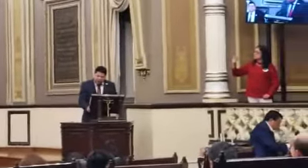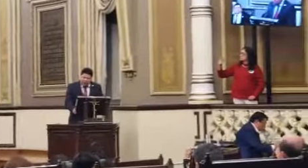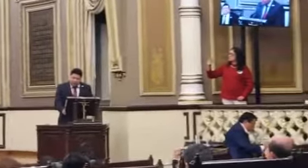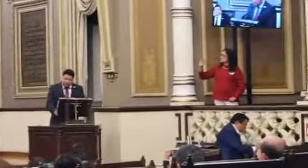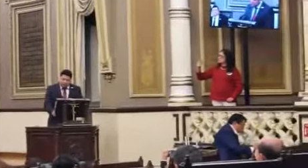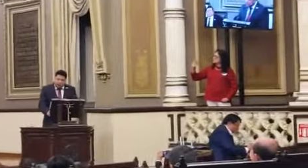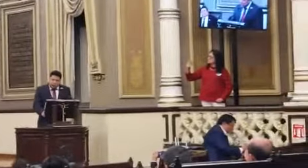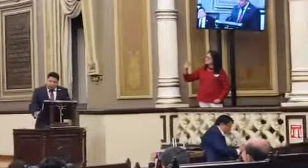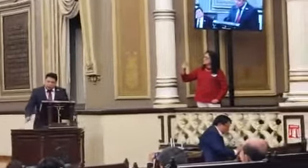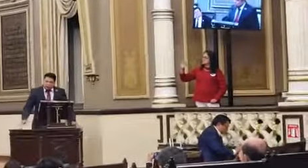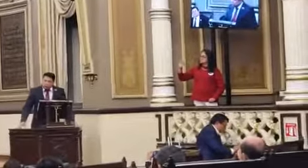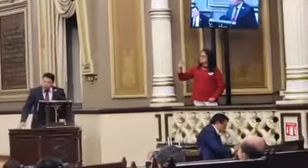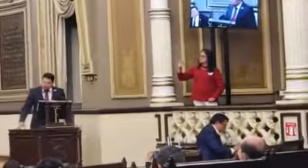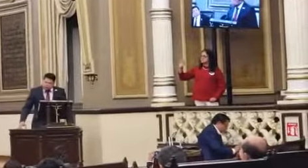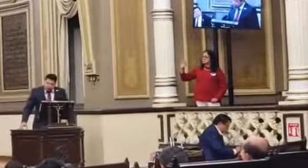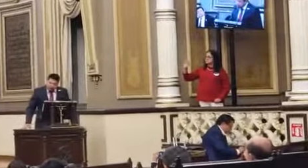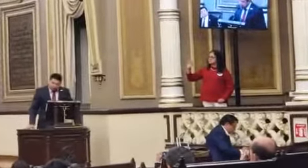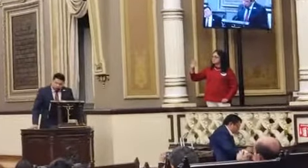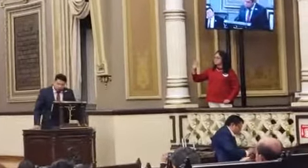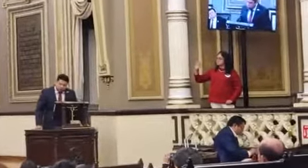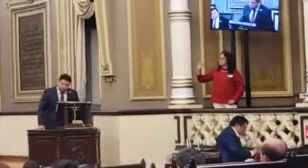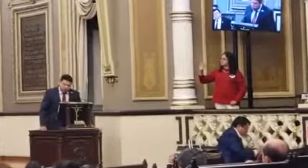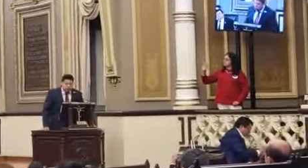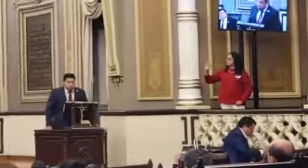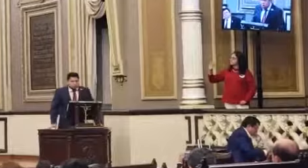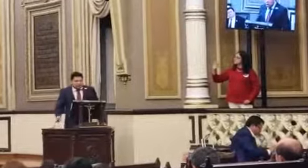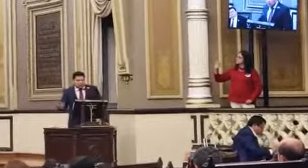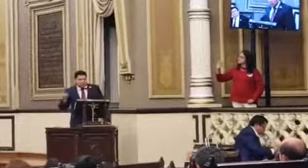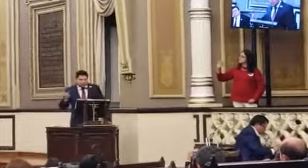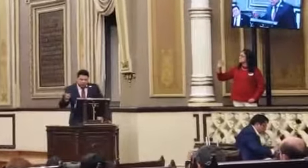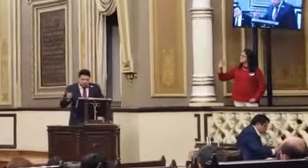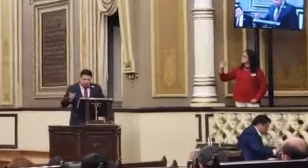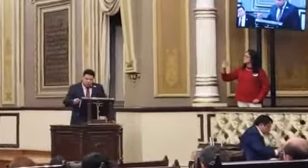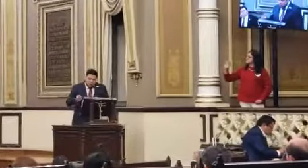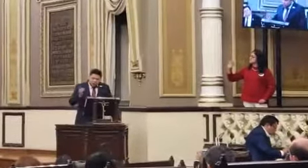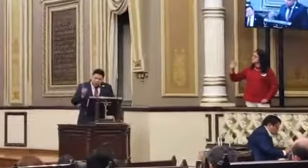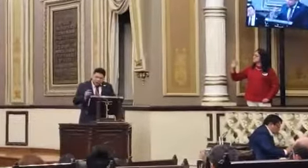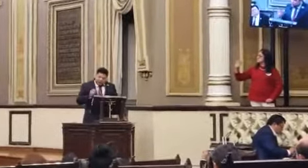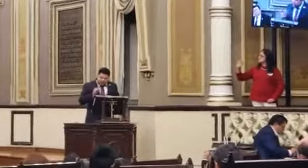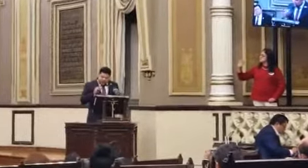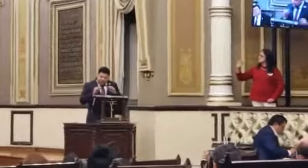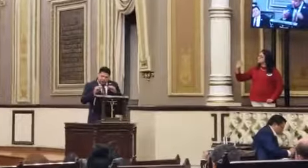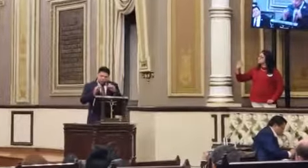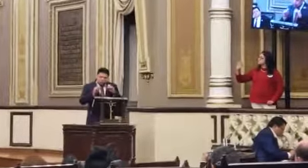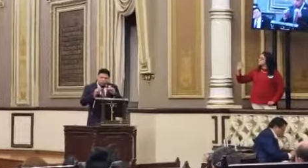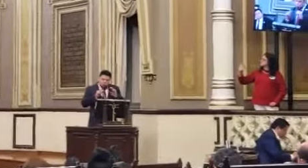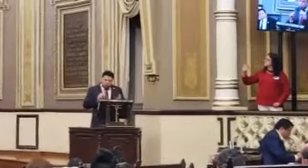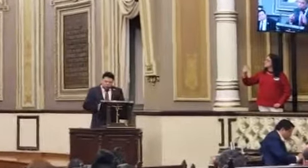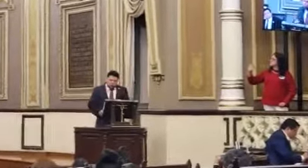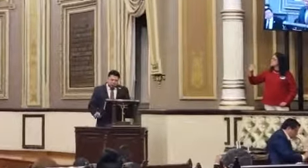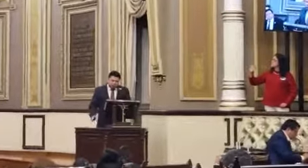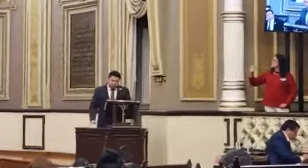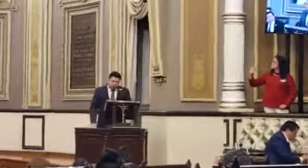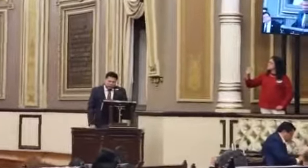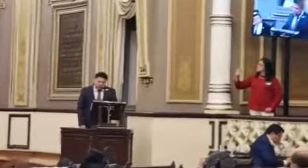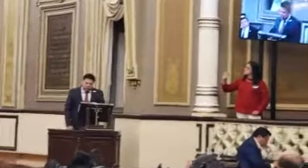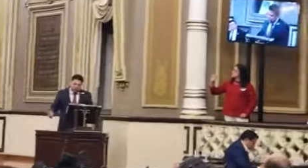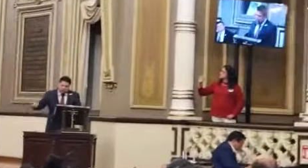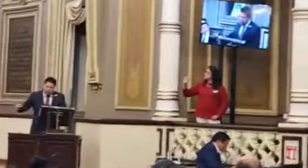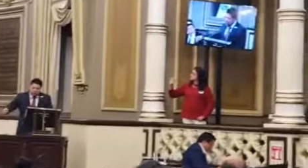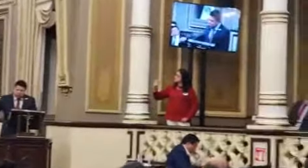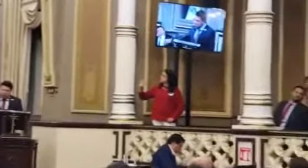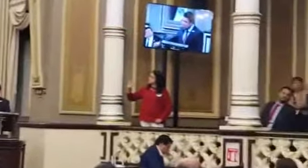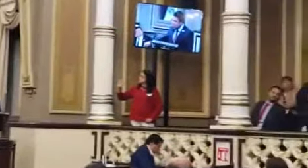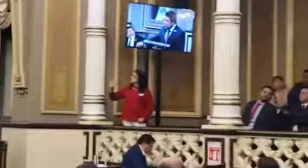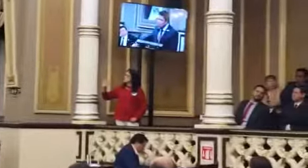corporales locales, en los que sus principales funcionarios participaron de manera activa en un burdo fraude electoral